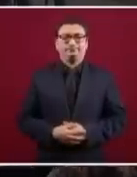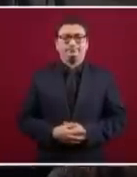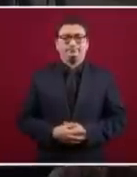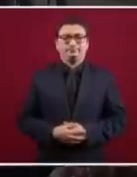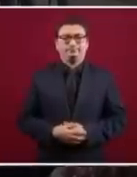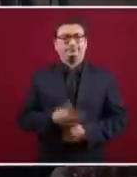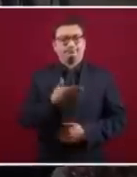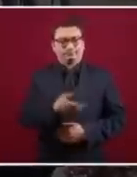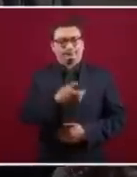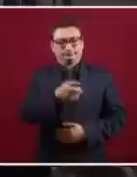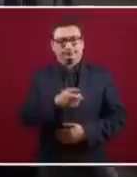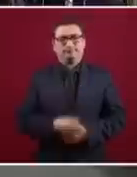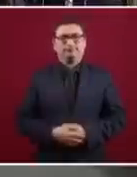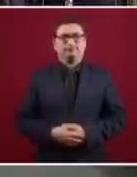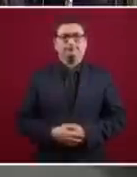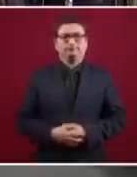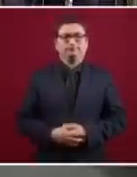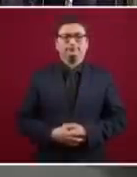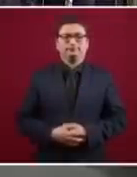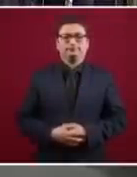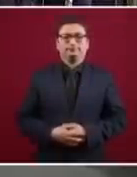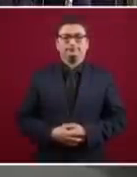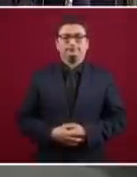vamos en ningún tipo